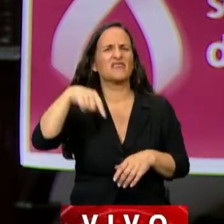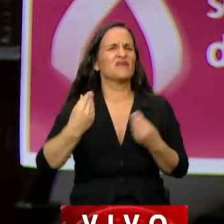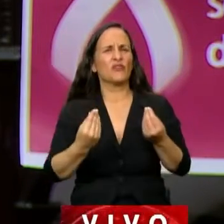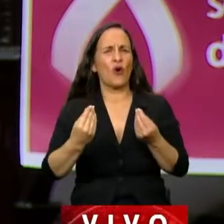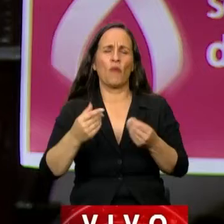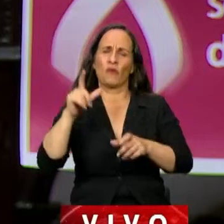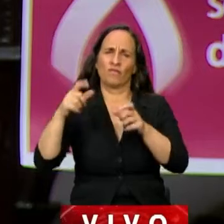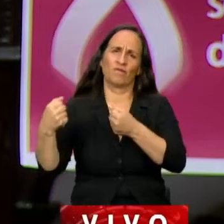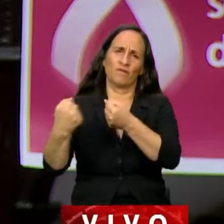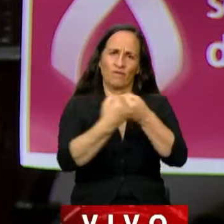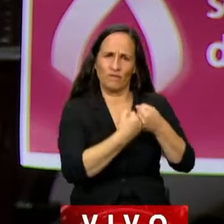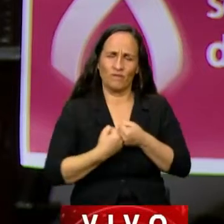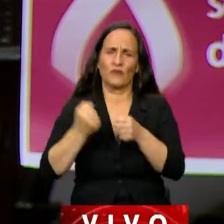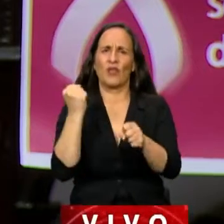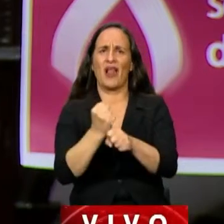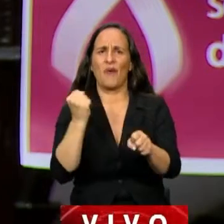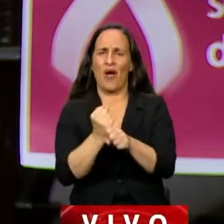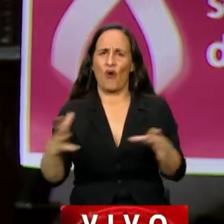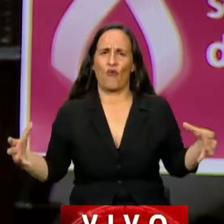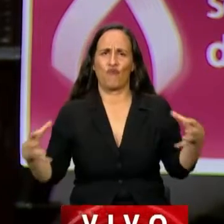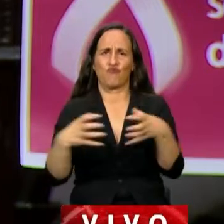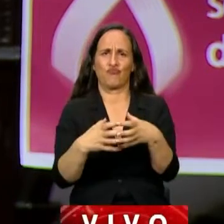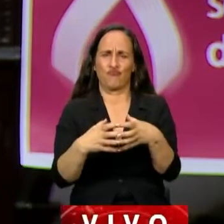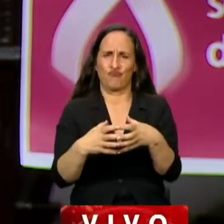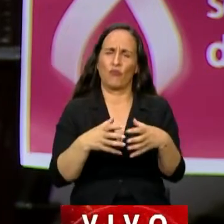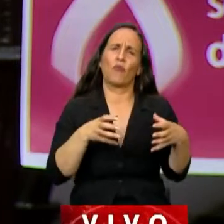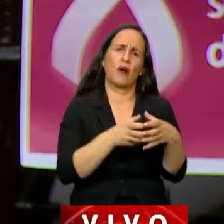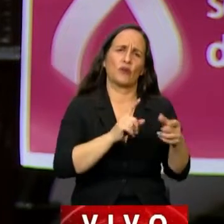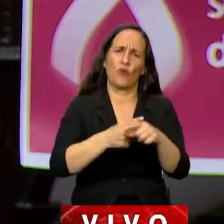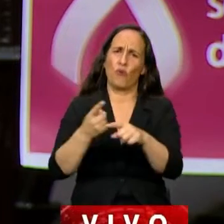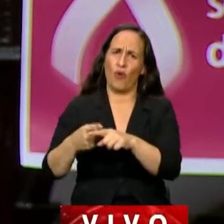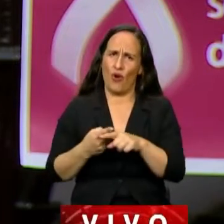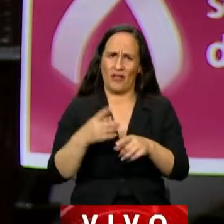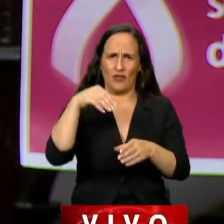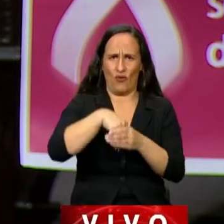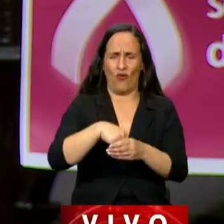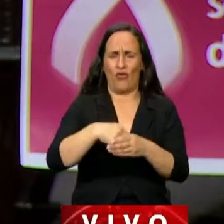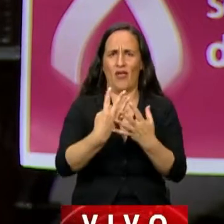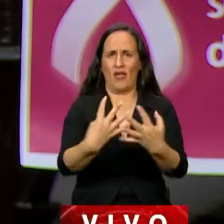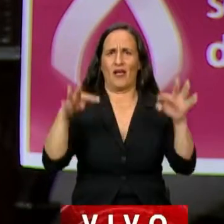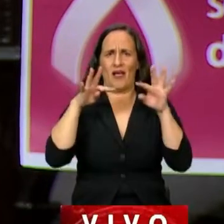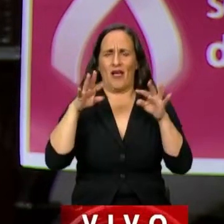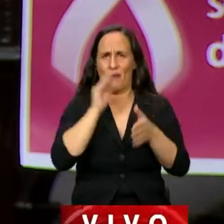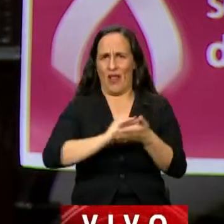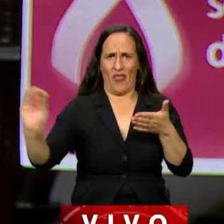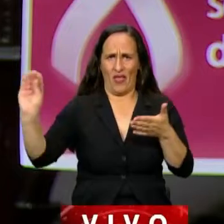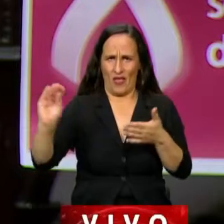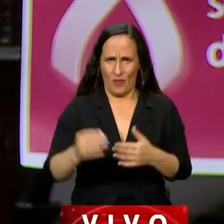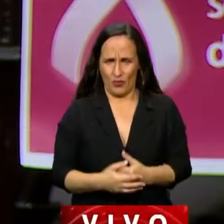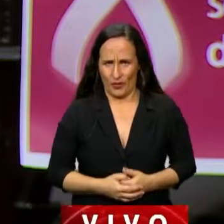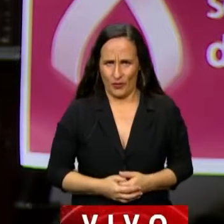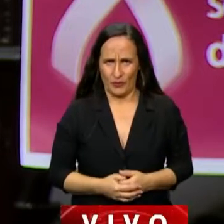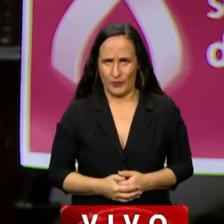de un trabajo en conjunto por parte de las fuerzas políticas que integran esta Cámara y